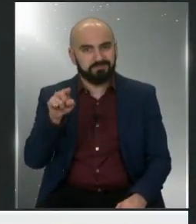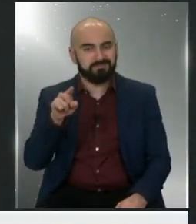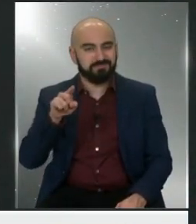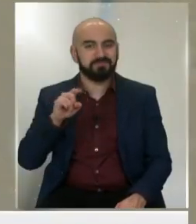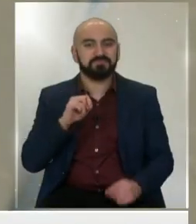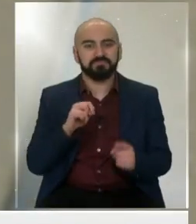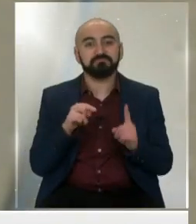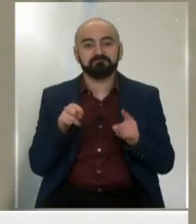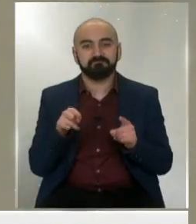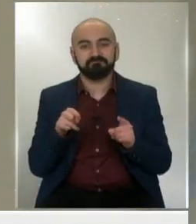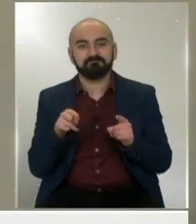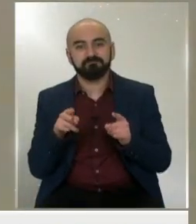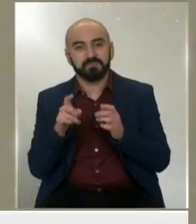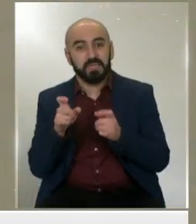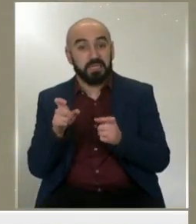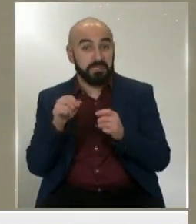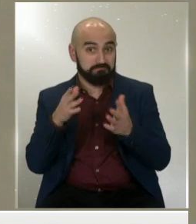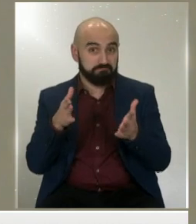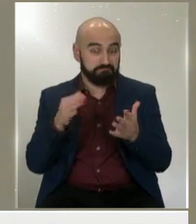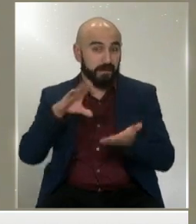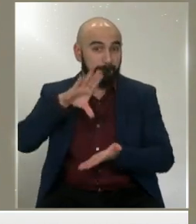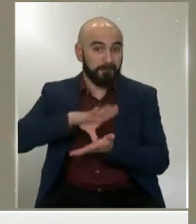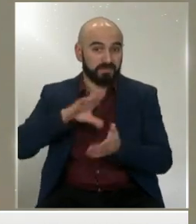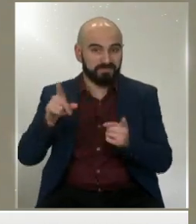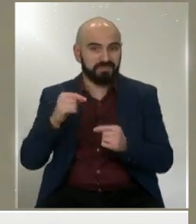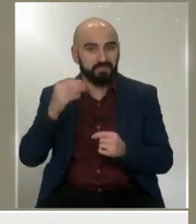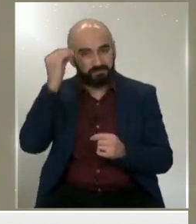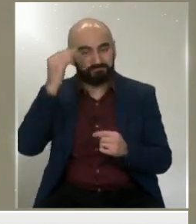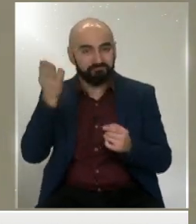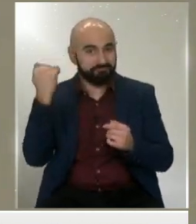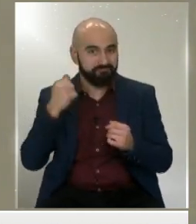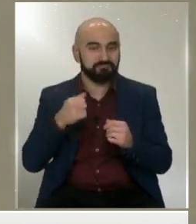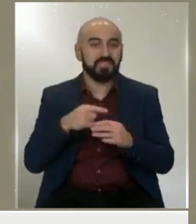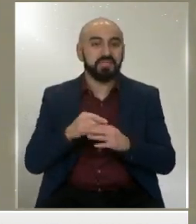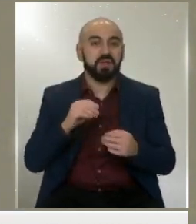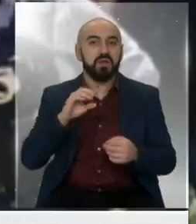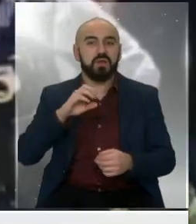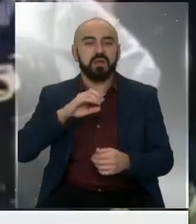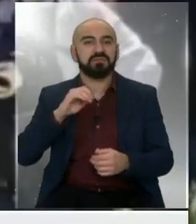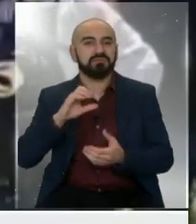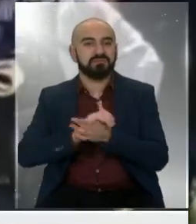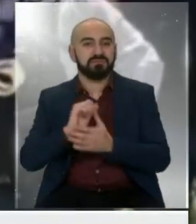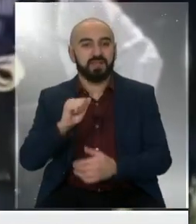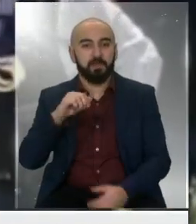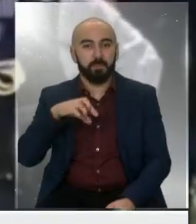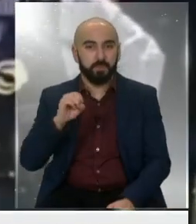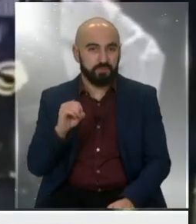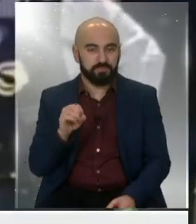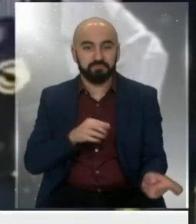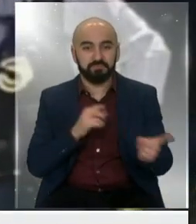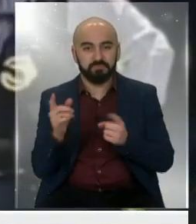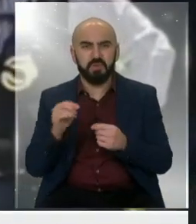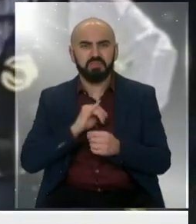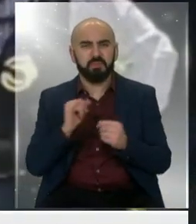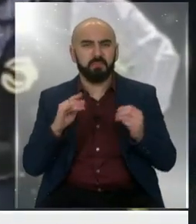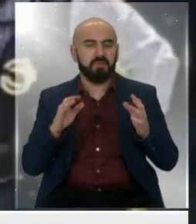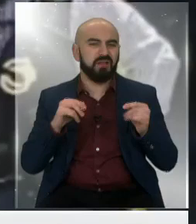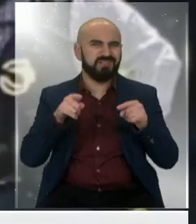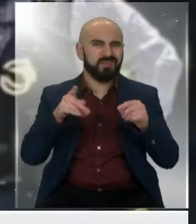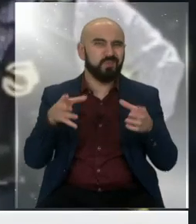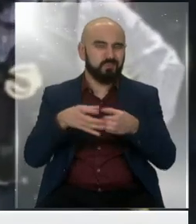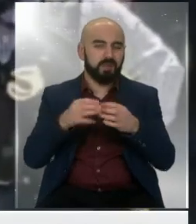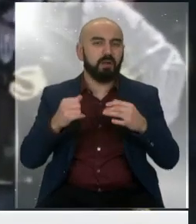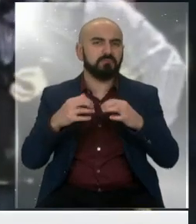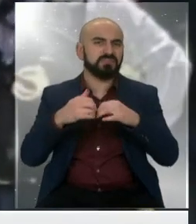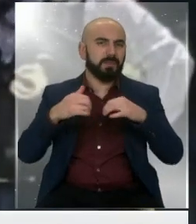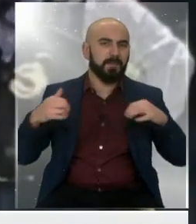como aliada del cartel de Sinaloa de Joaquín El Chapo Guzmán, pero se separaron 3 años después con miras a una expansión por el territorio